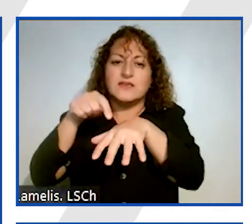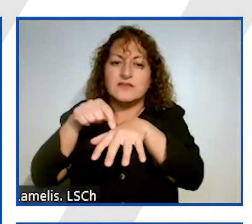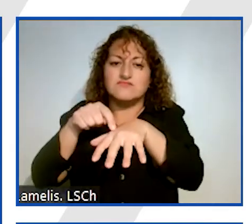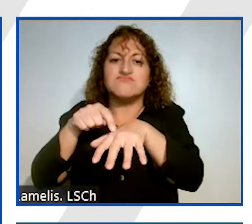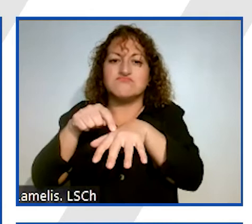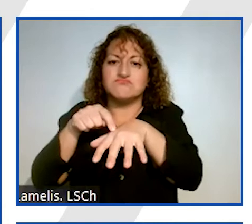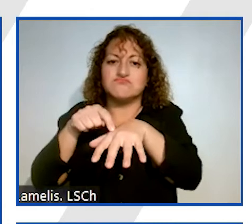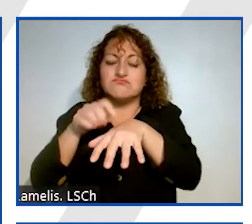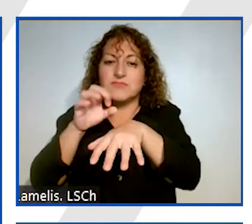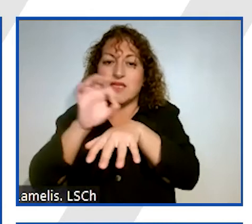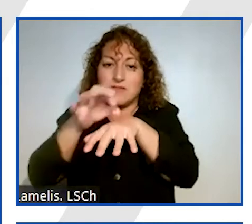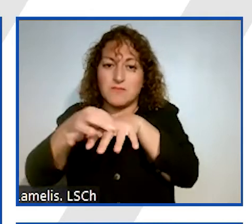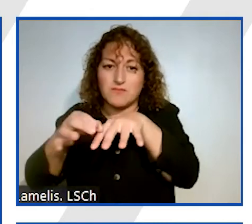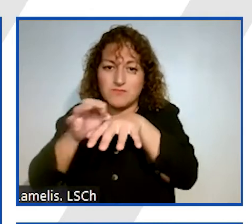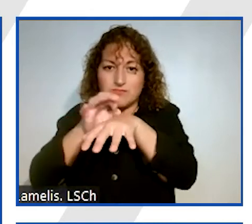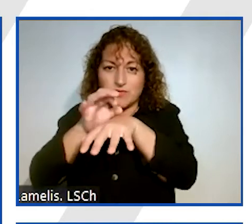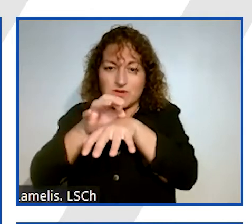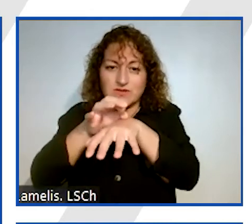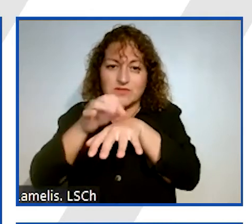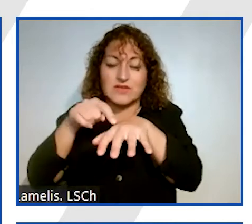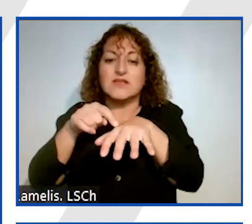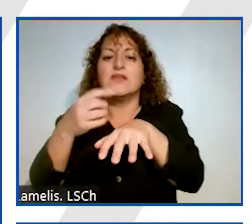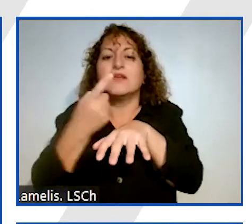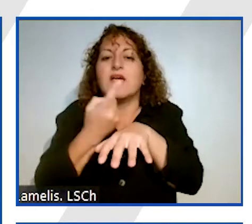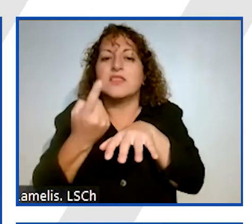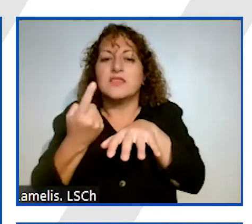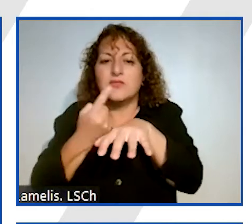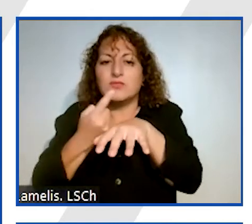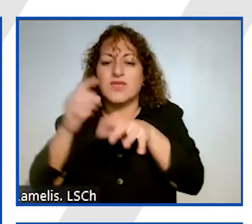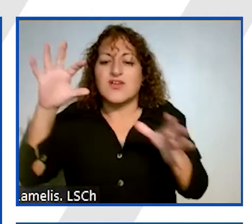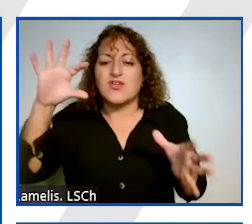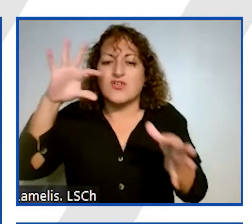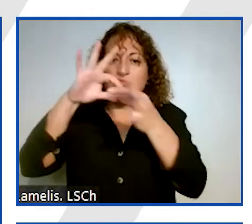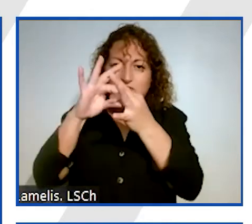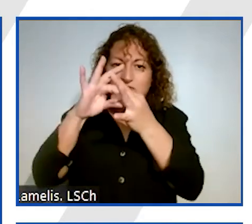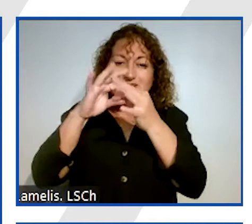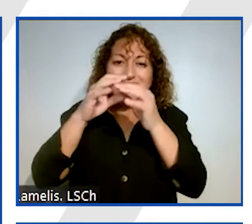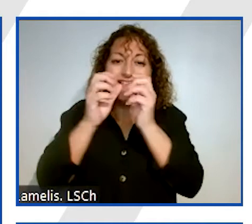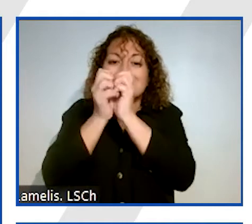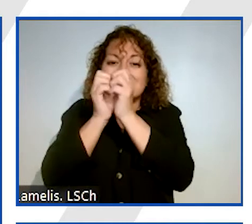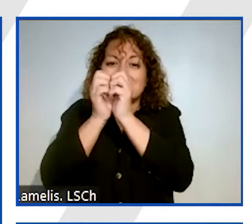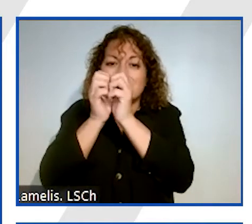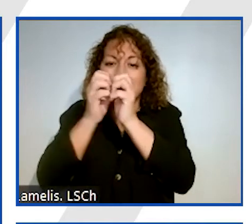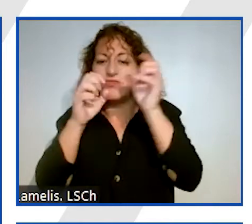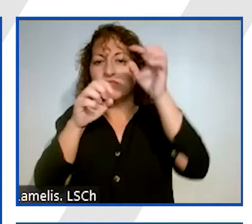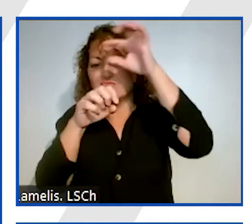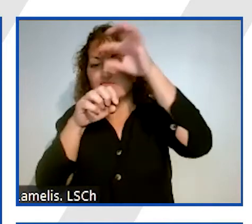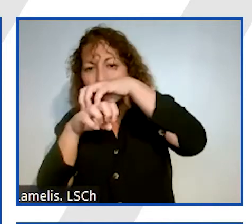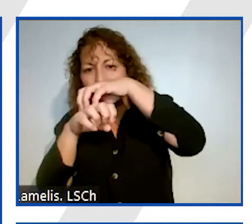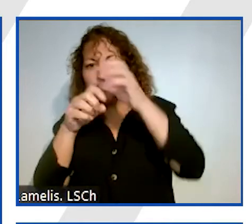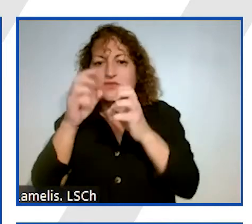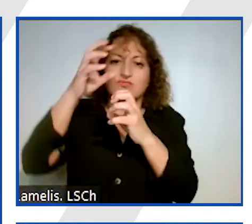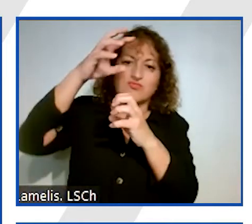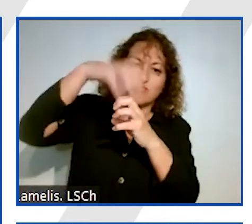ámpulas de Lorenzini, y cada una de estas va conectada exclusivamente a un lóbulo del cerebro. Y